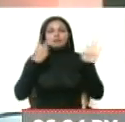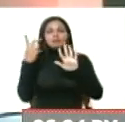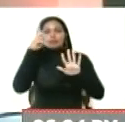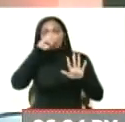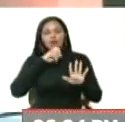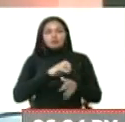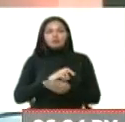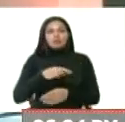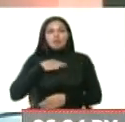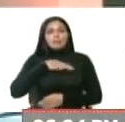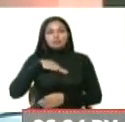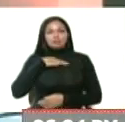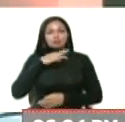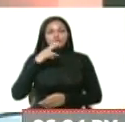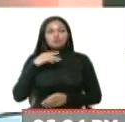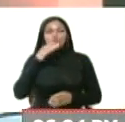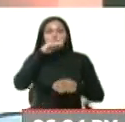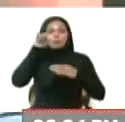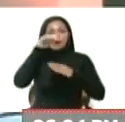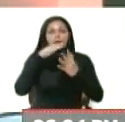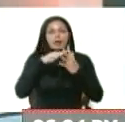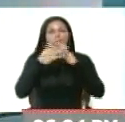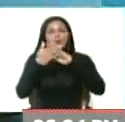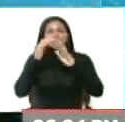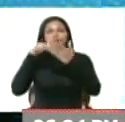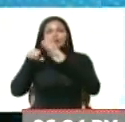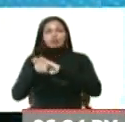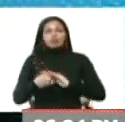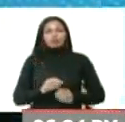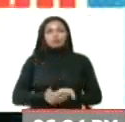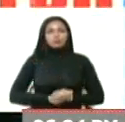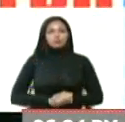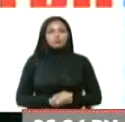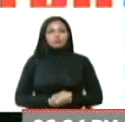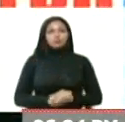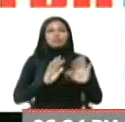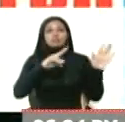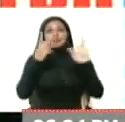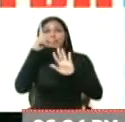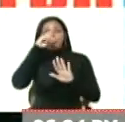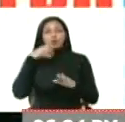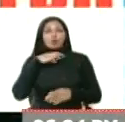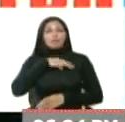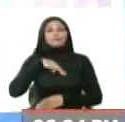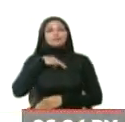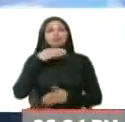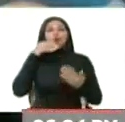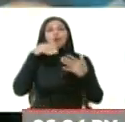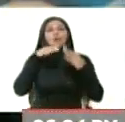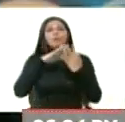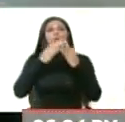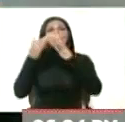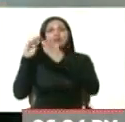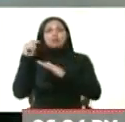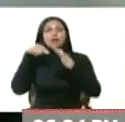misión Barrio Adentro Salud. Adelante. 17 años de la misión Barrio